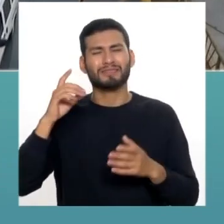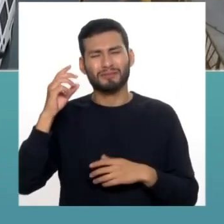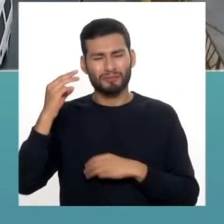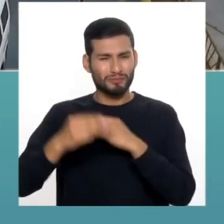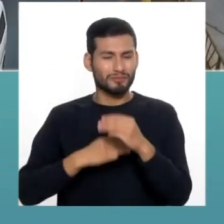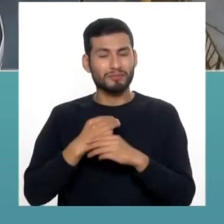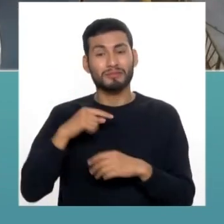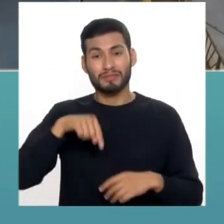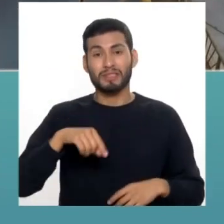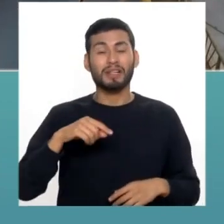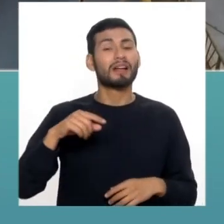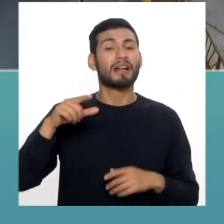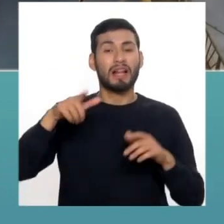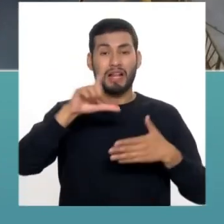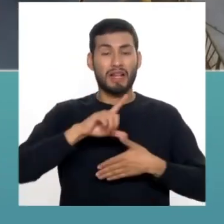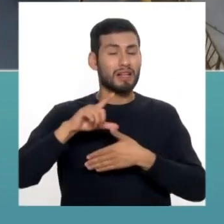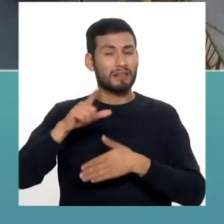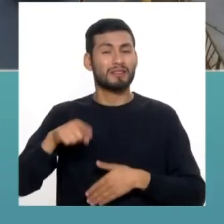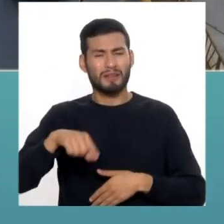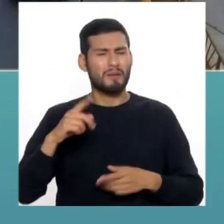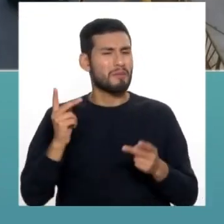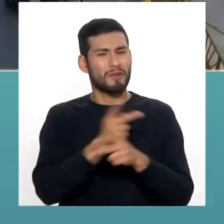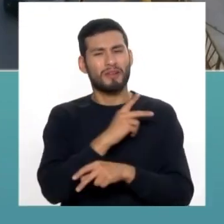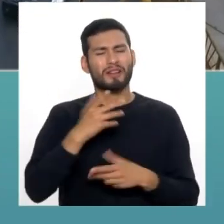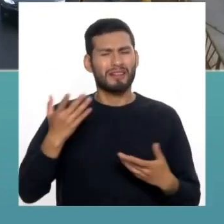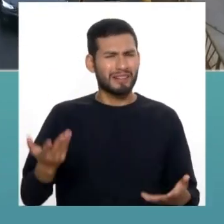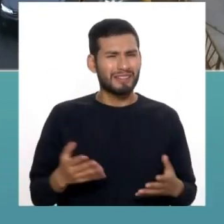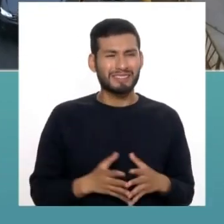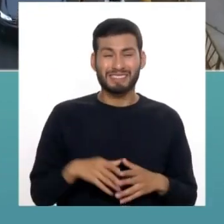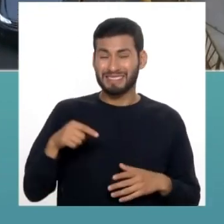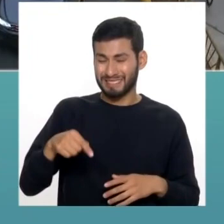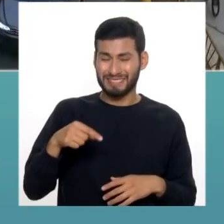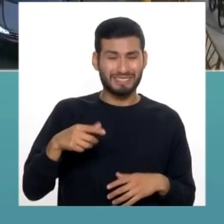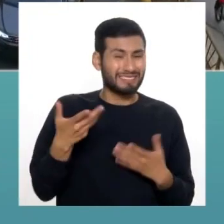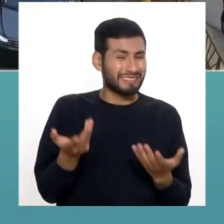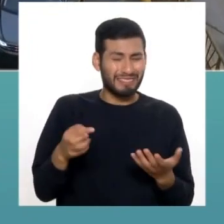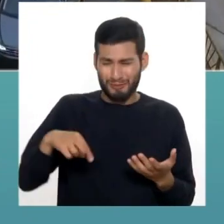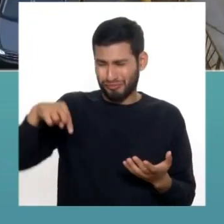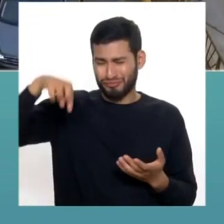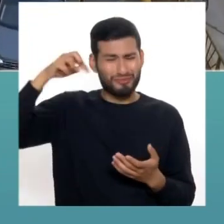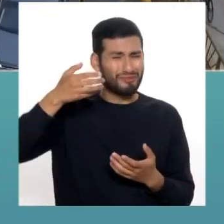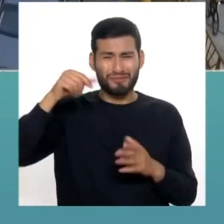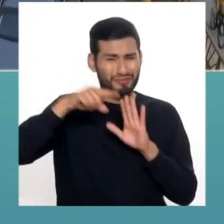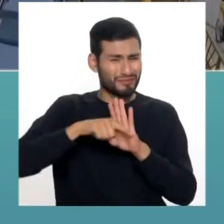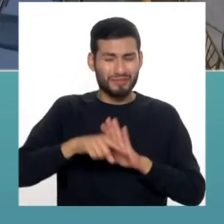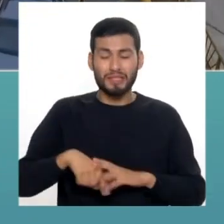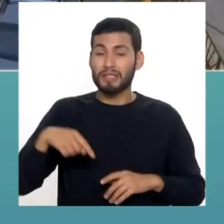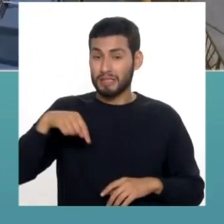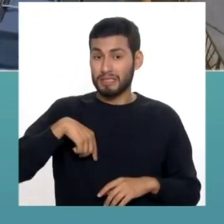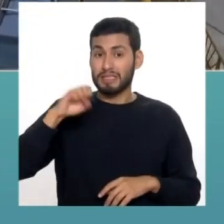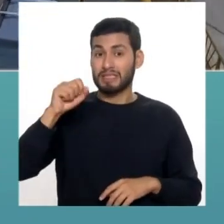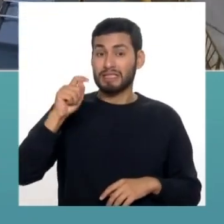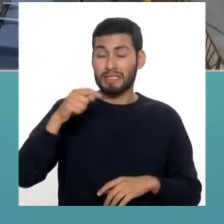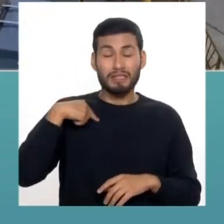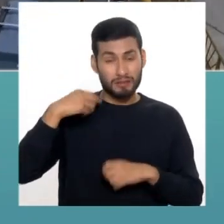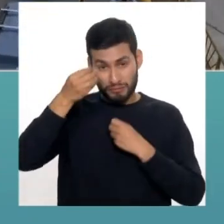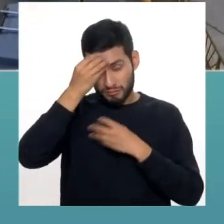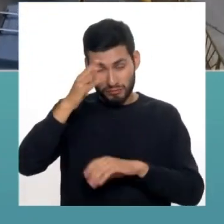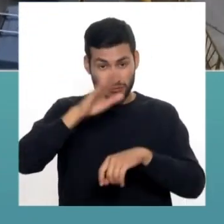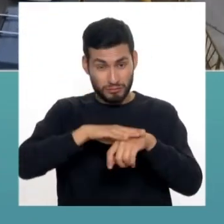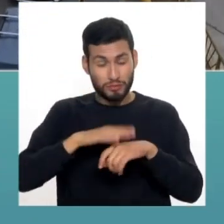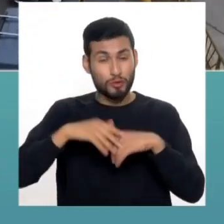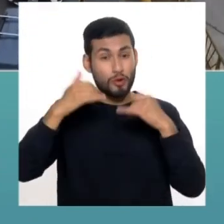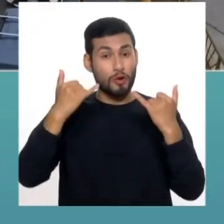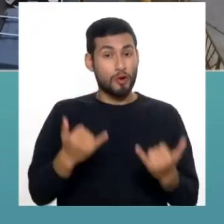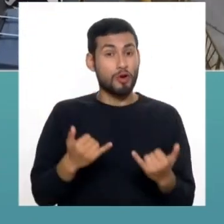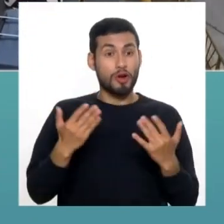somos la primera ciudad en Latinoamérica con el peor caos. En ese sentido, el SAT cumple con sus acciones informativas y en el día de